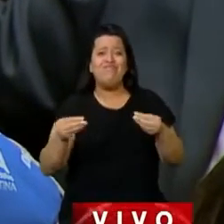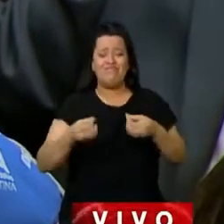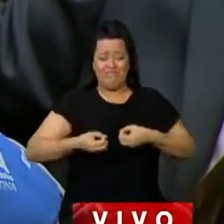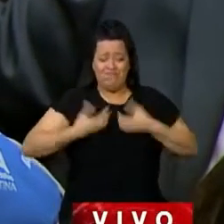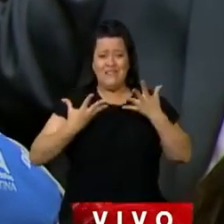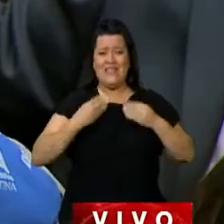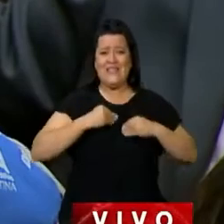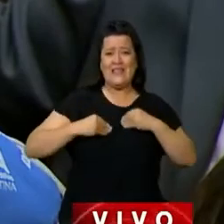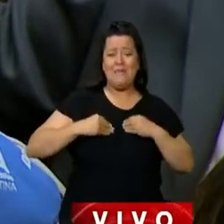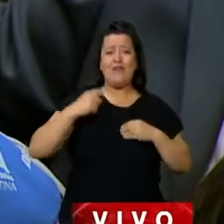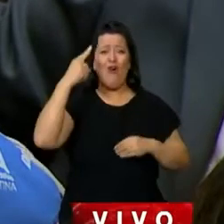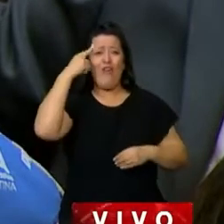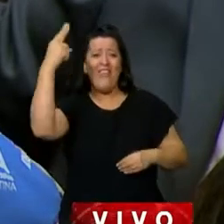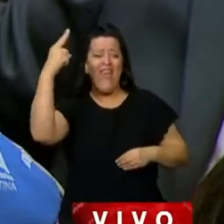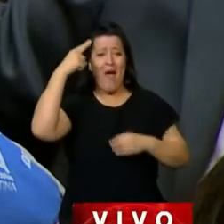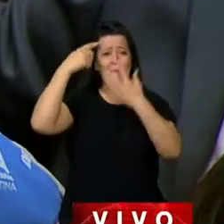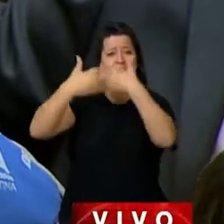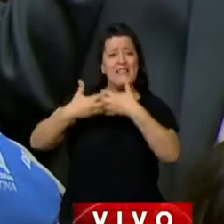sentimientos, pensamientos,